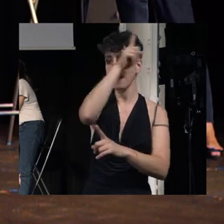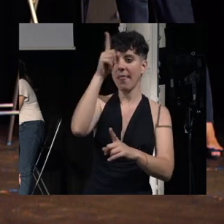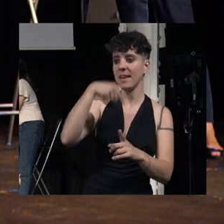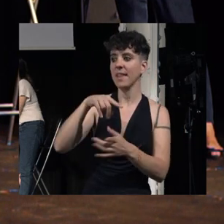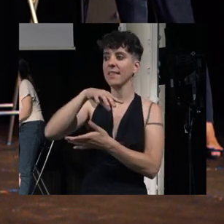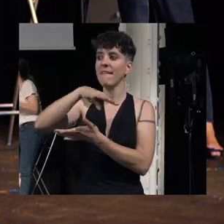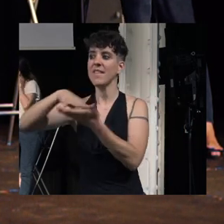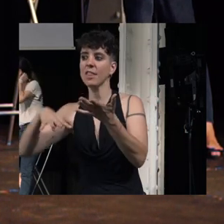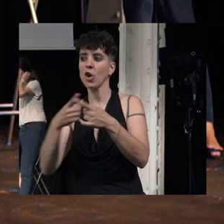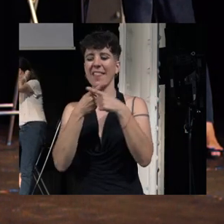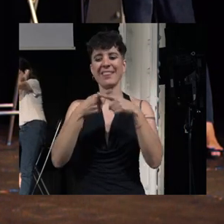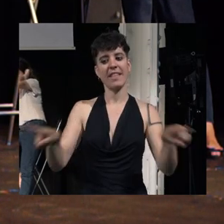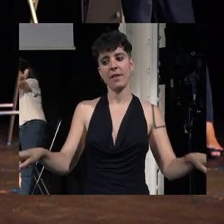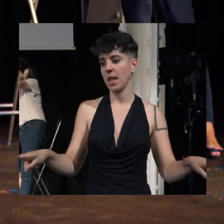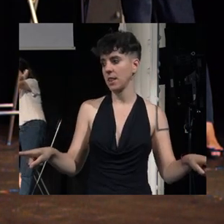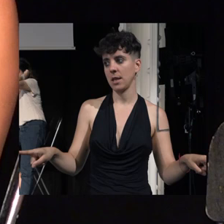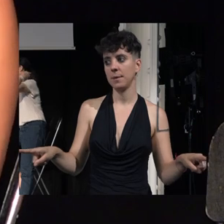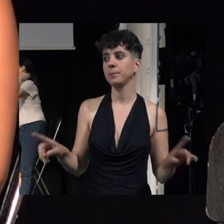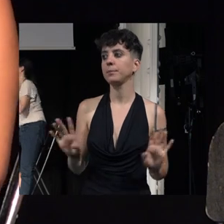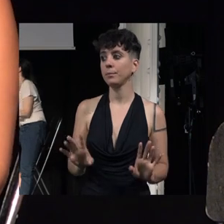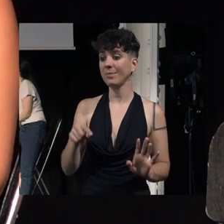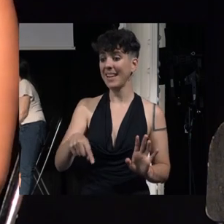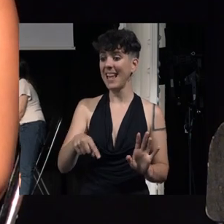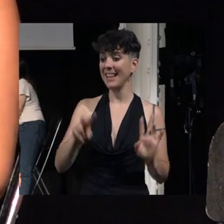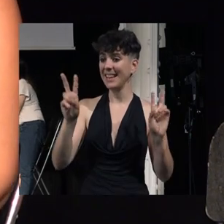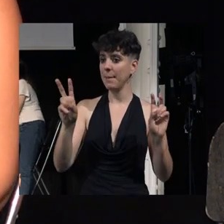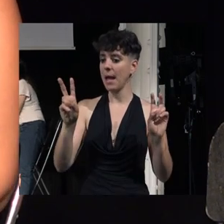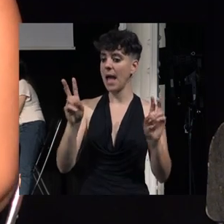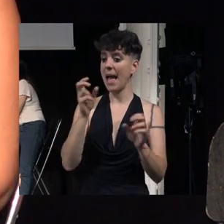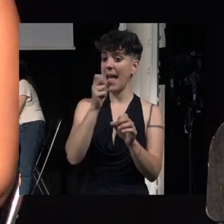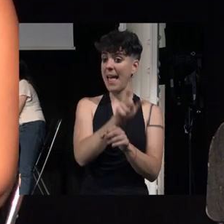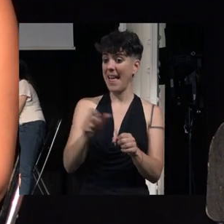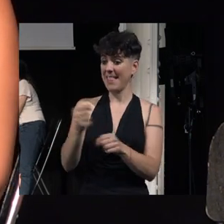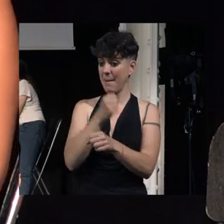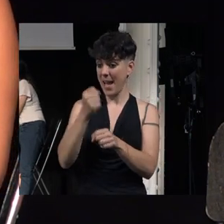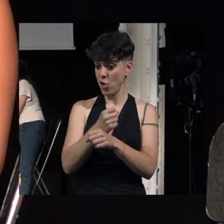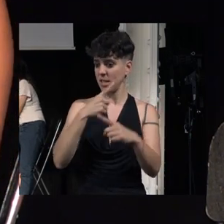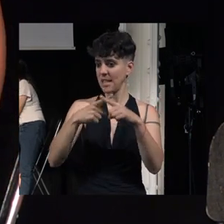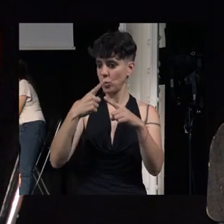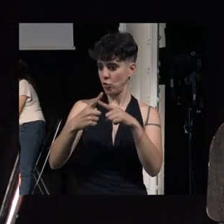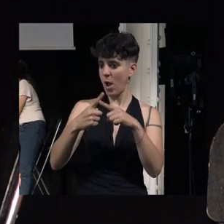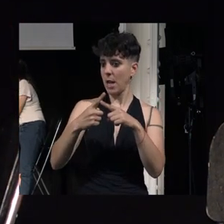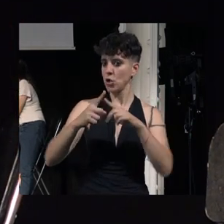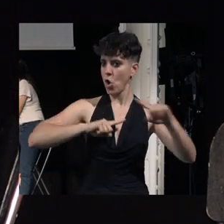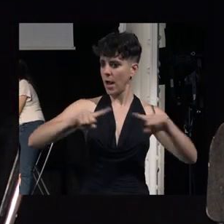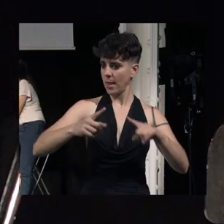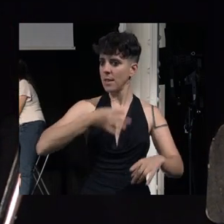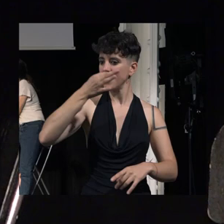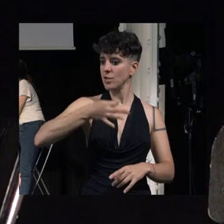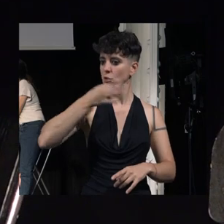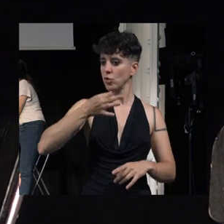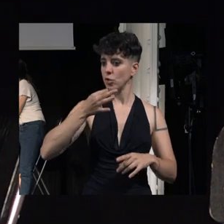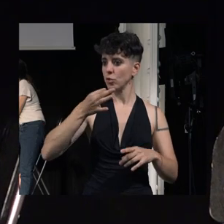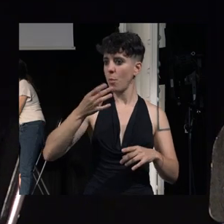del de Barcelona. Yo creo que aquí el discurso de las trabajadoras sexuales organizadas ha calado más en el